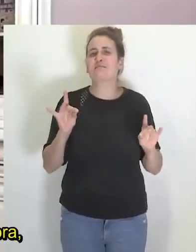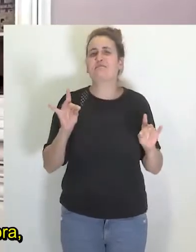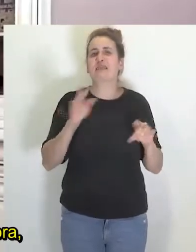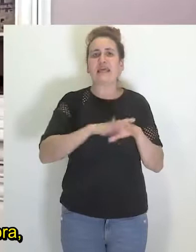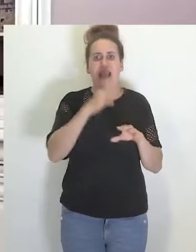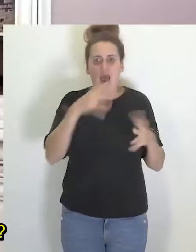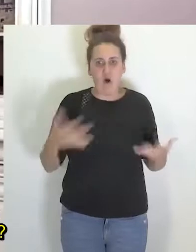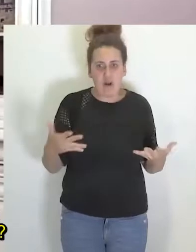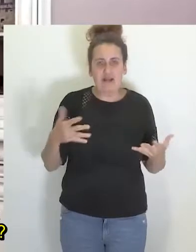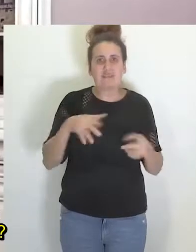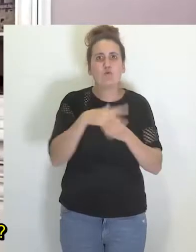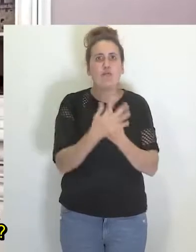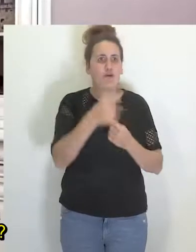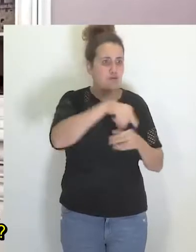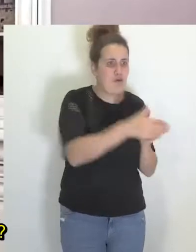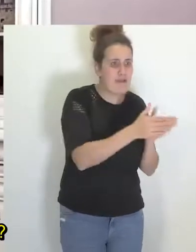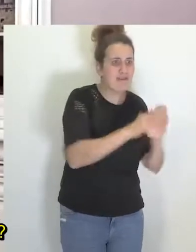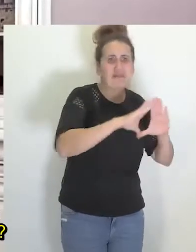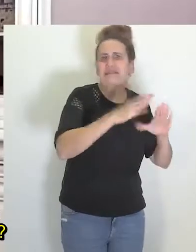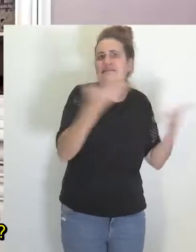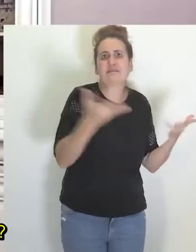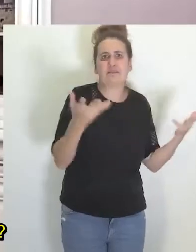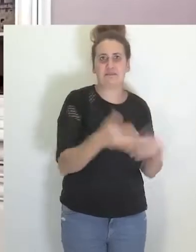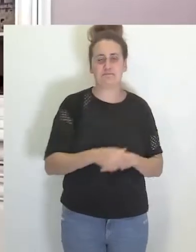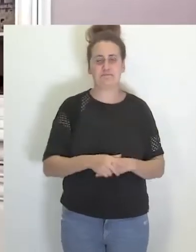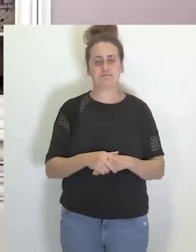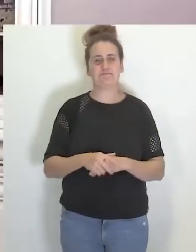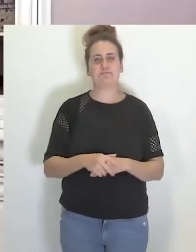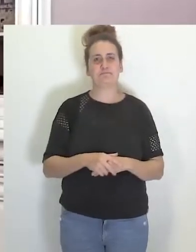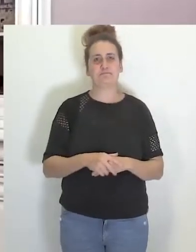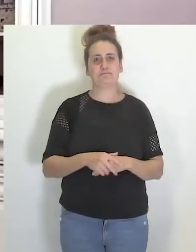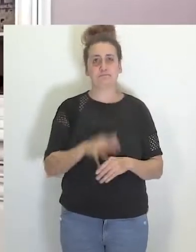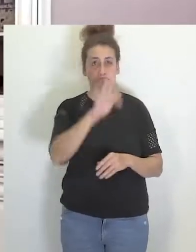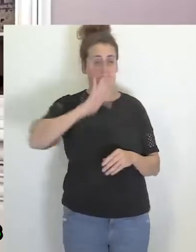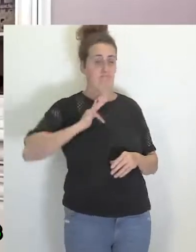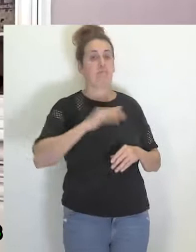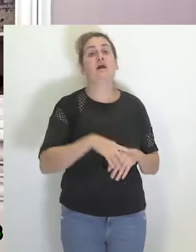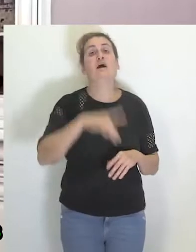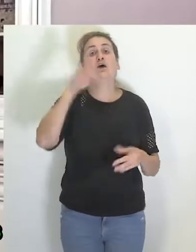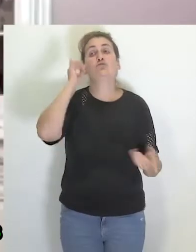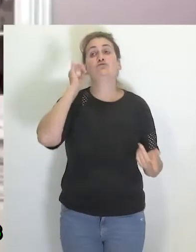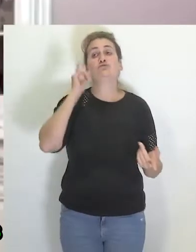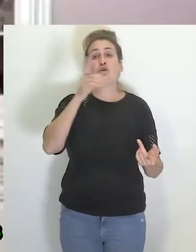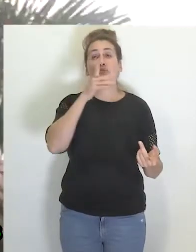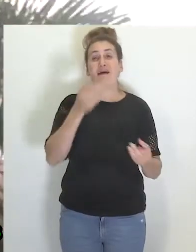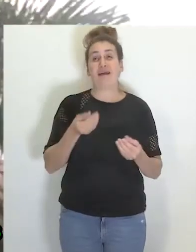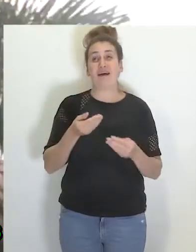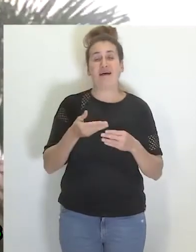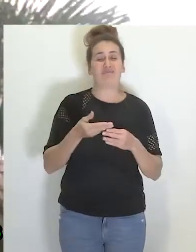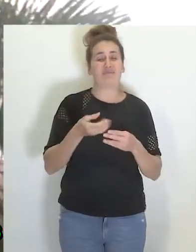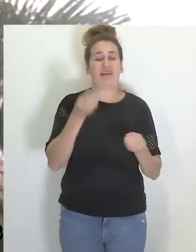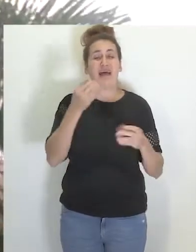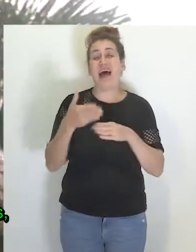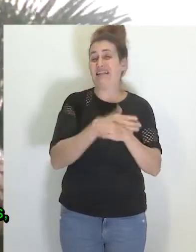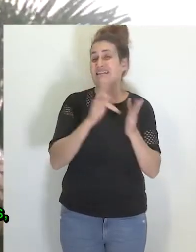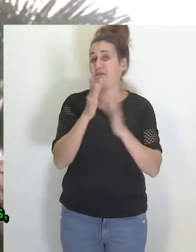cómo nos encontramos ahora? ¿Cómo os encontráis ahora las compañeras feministas? solo para comentarte que antes de abril de